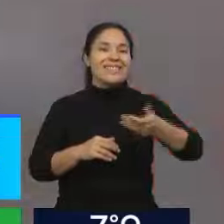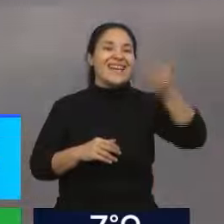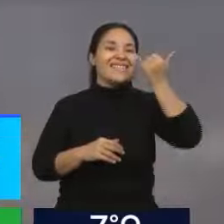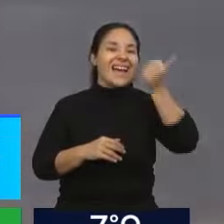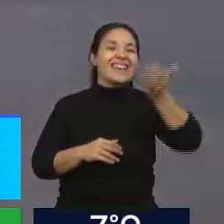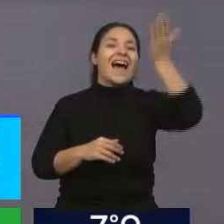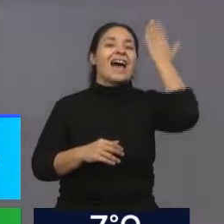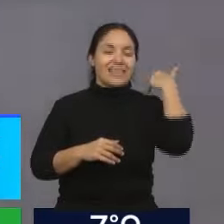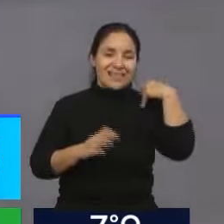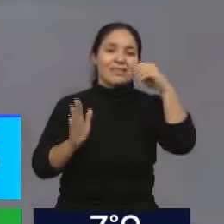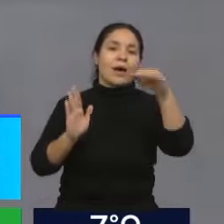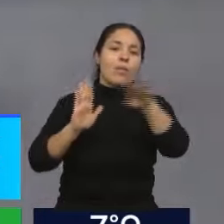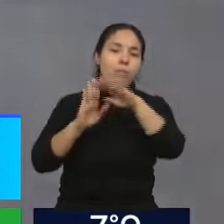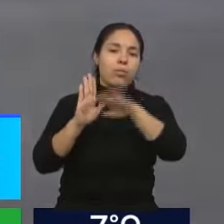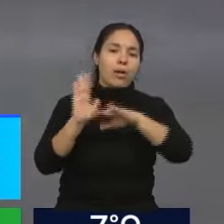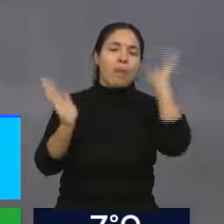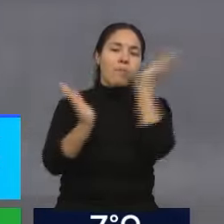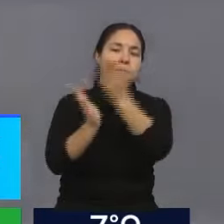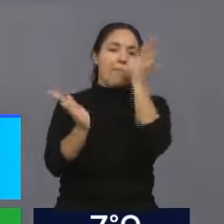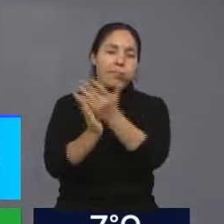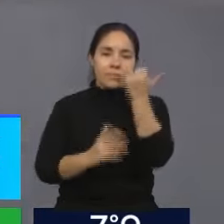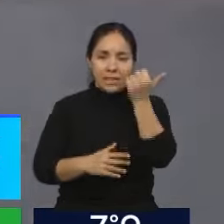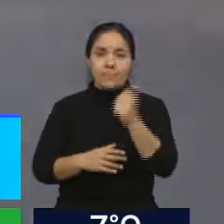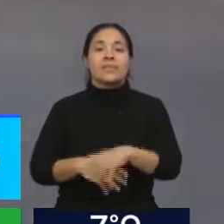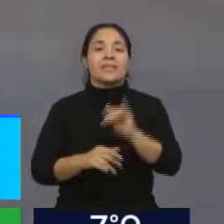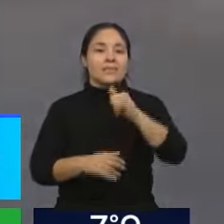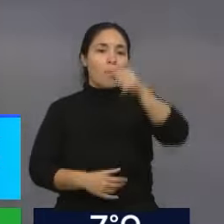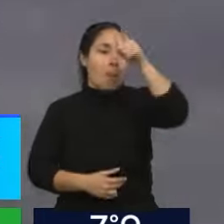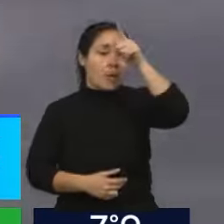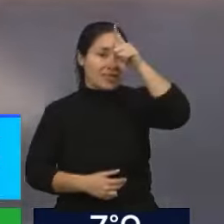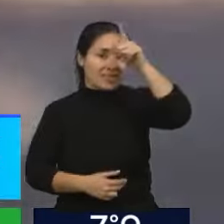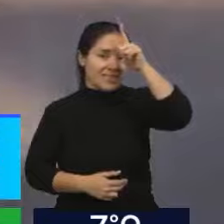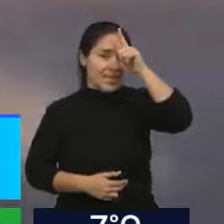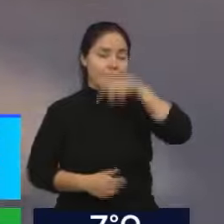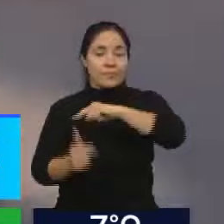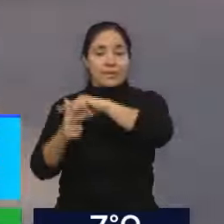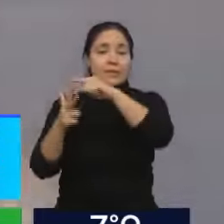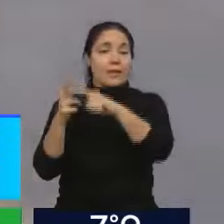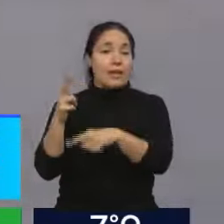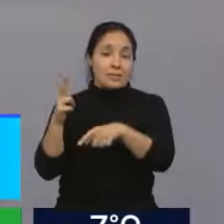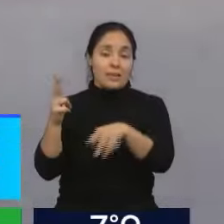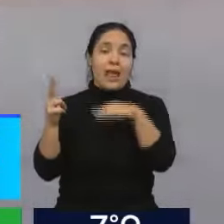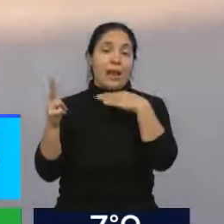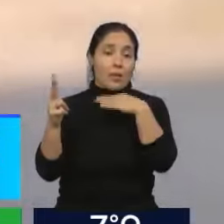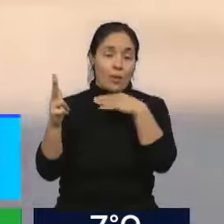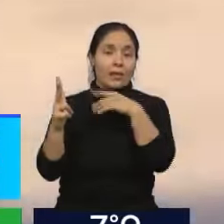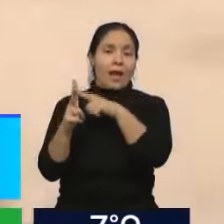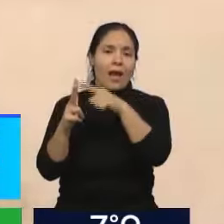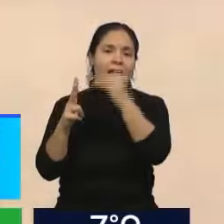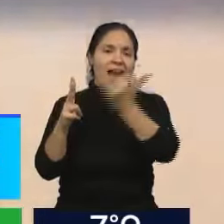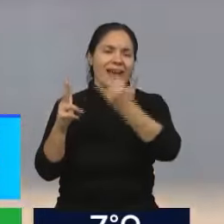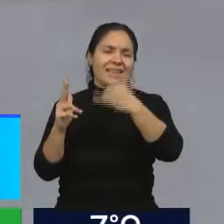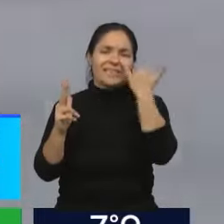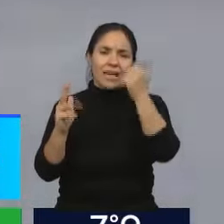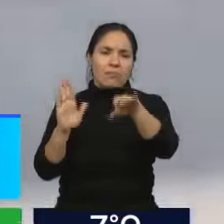detenidos. Contanos, Peter, por favor. Sí, según fuentes policiales, los 3 detenidos tenían un